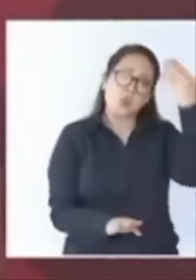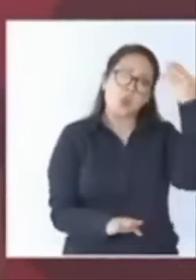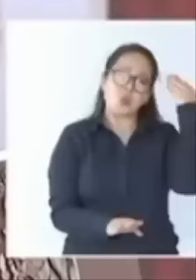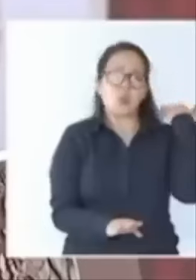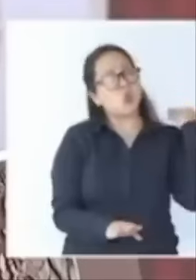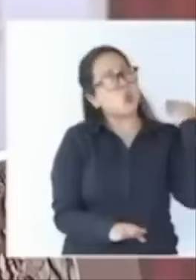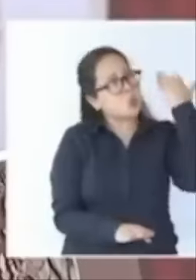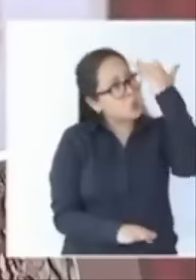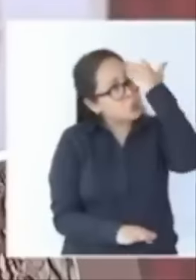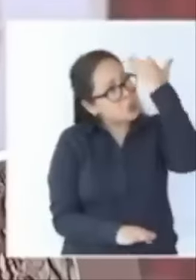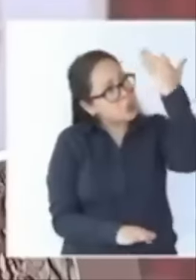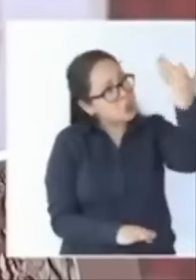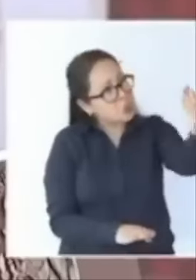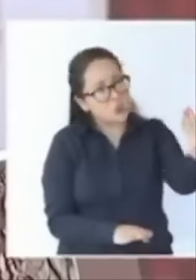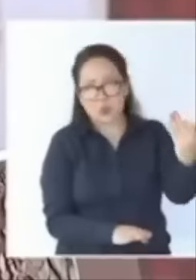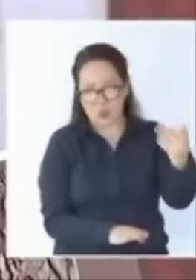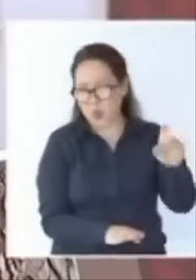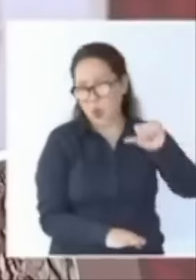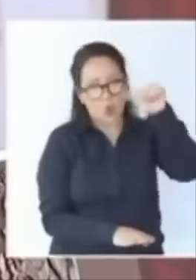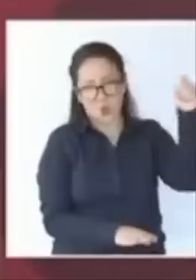llegáramos al gobierno,